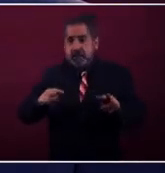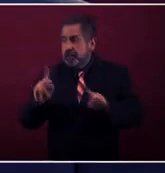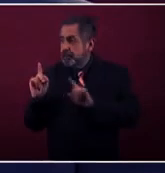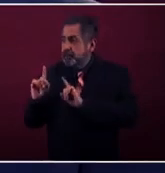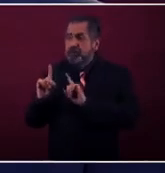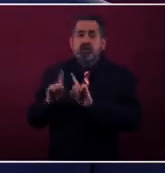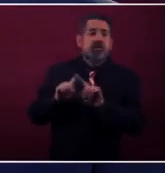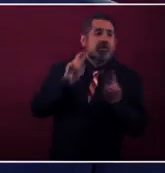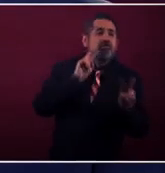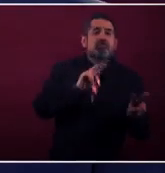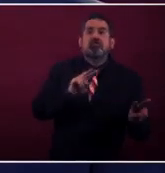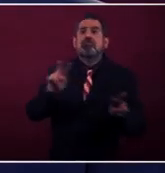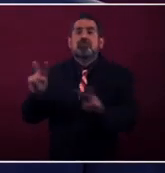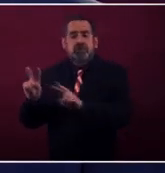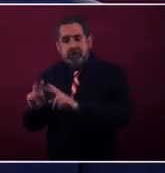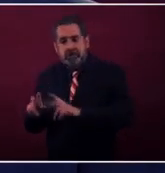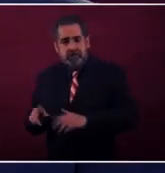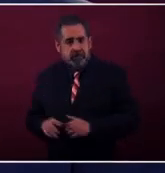ellos,